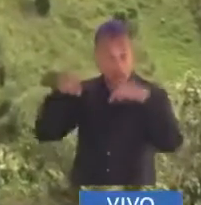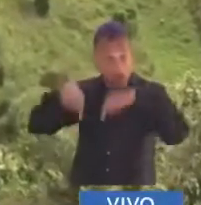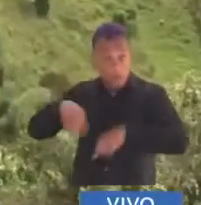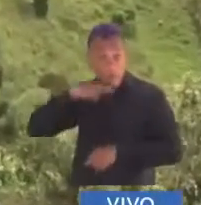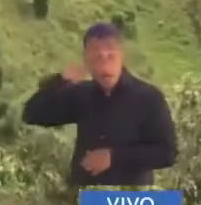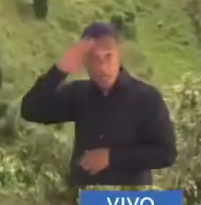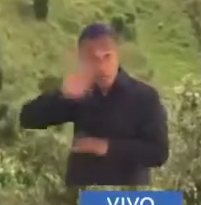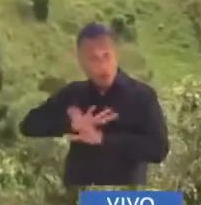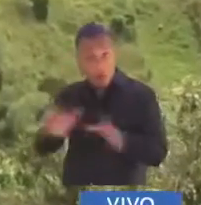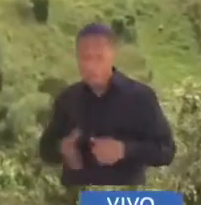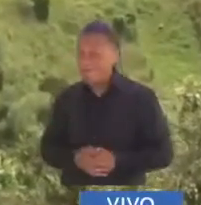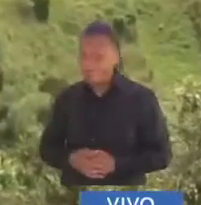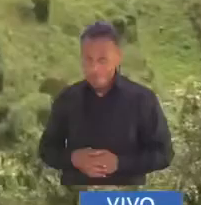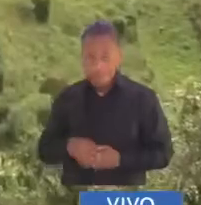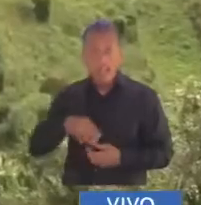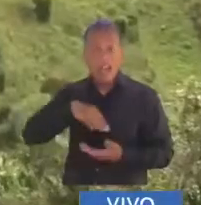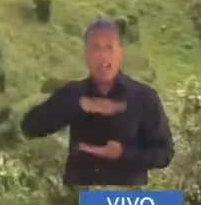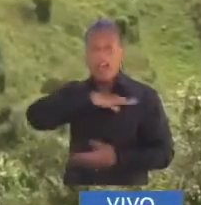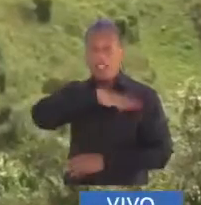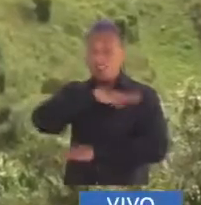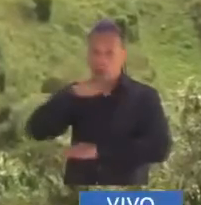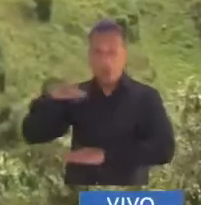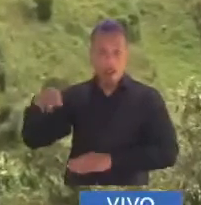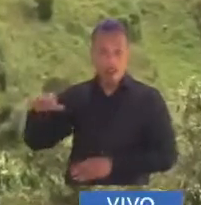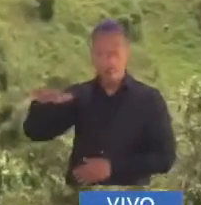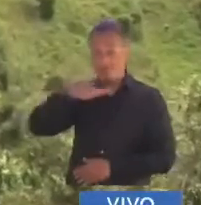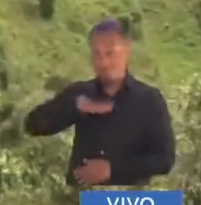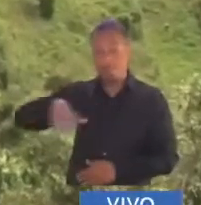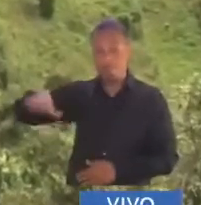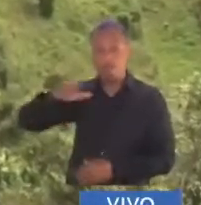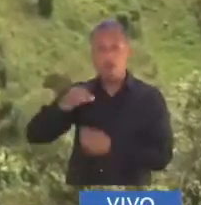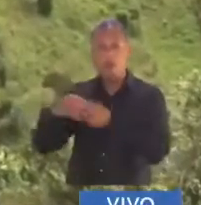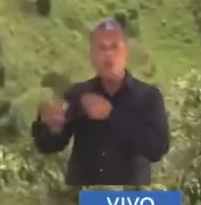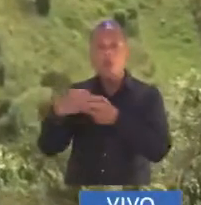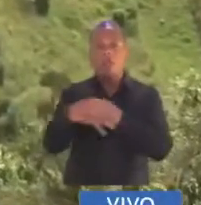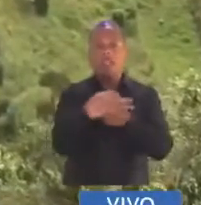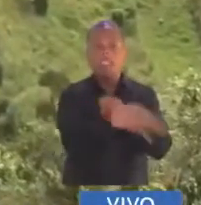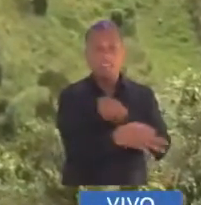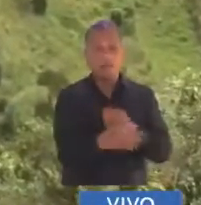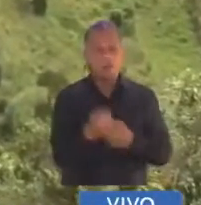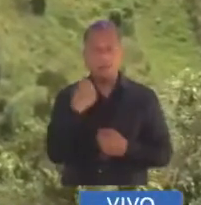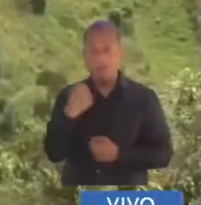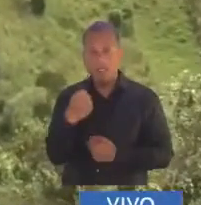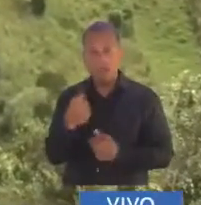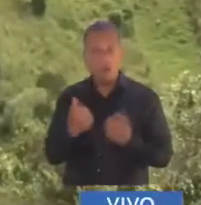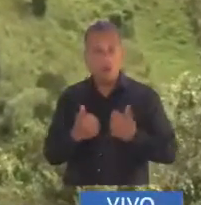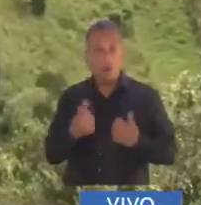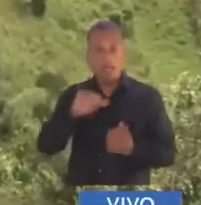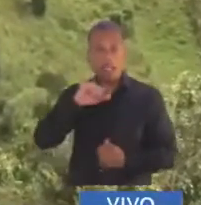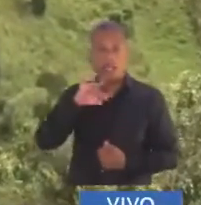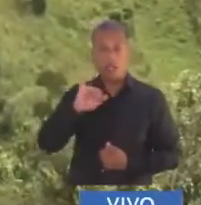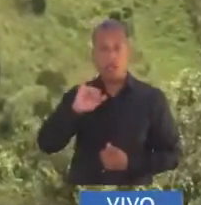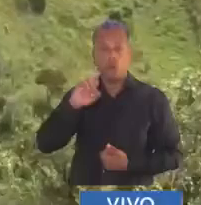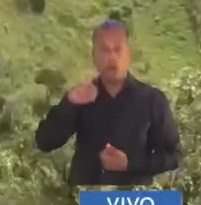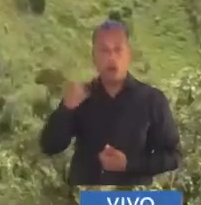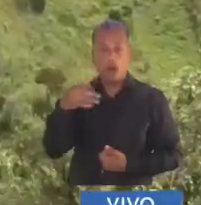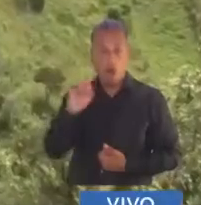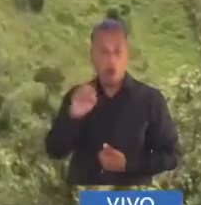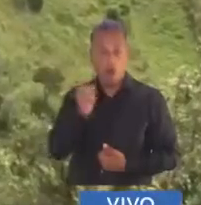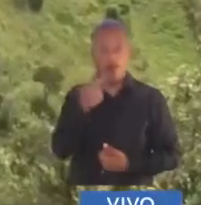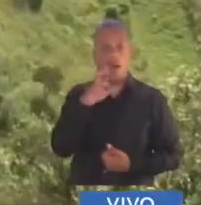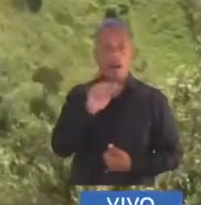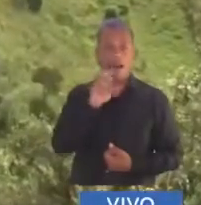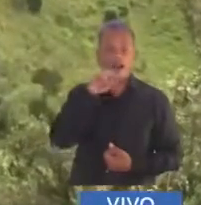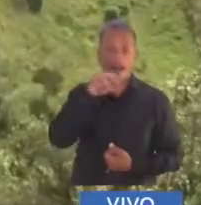en Medellín, sino también en Antioquia. Específicamente, los municipios más afectados en este momento son Ituango, Granada y Nariño.